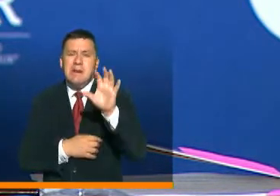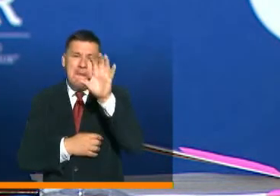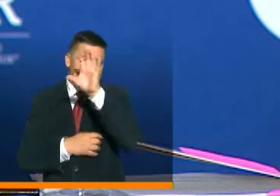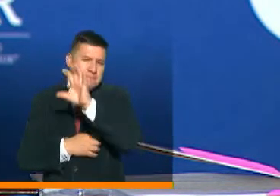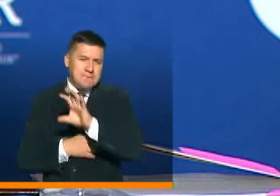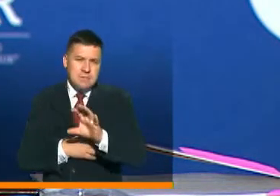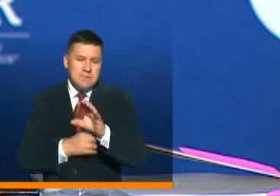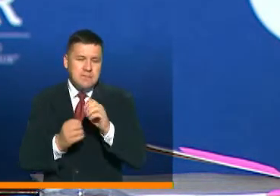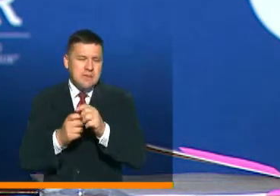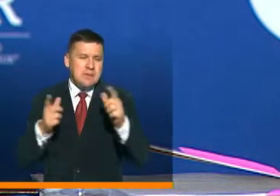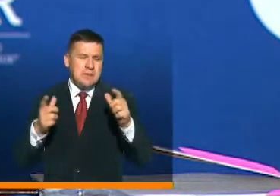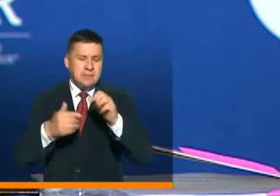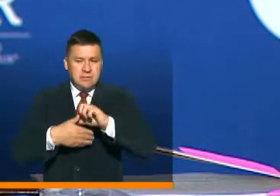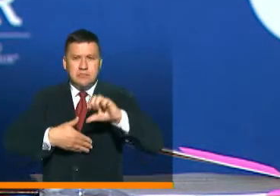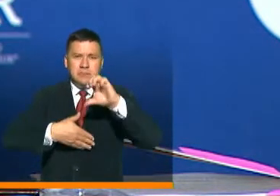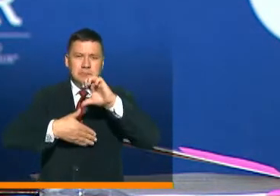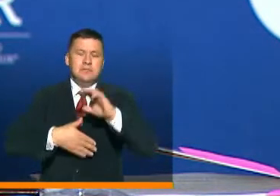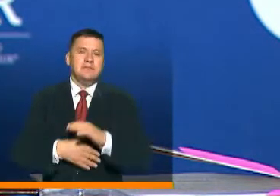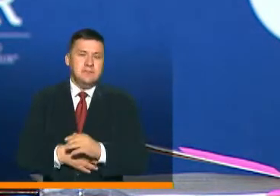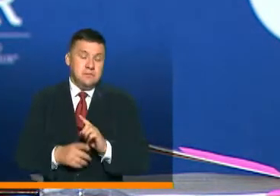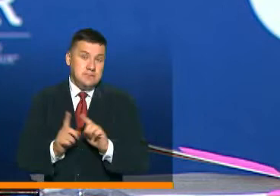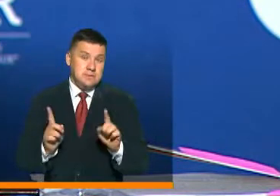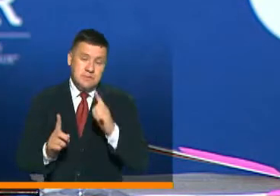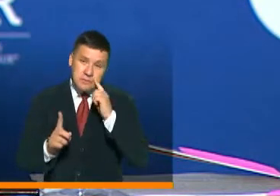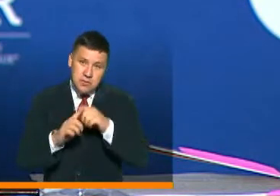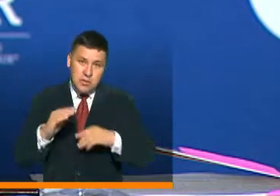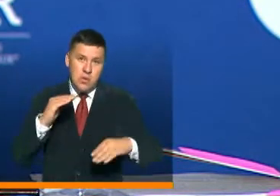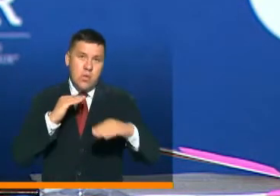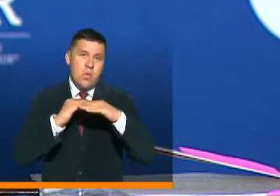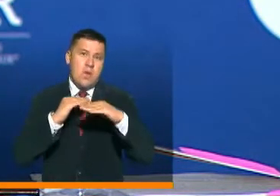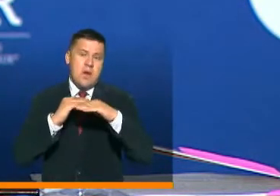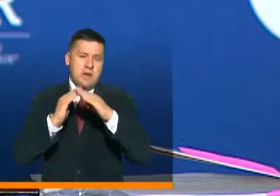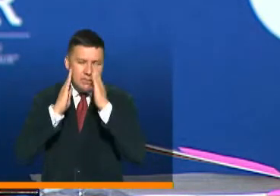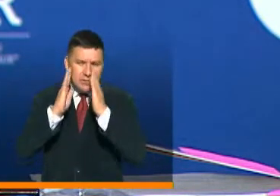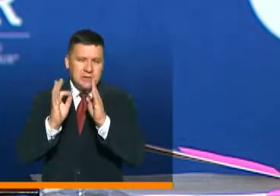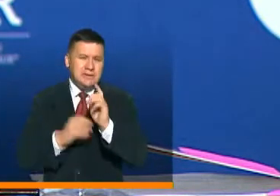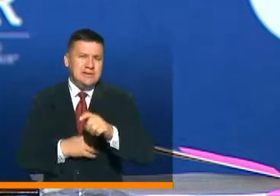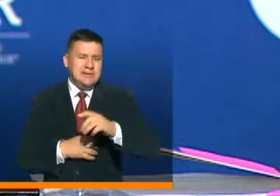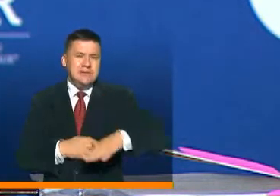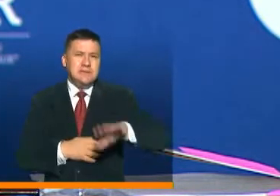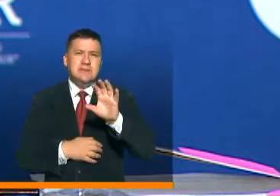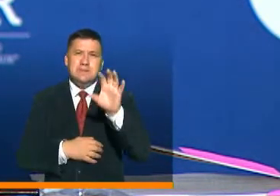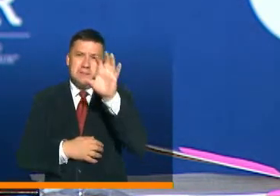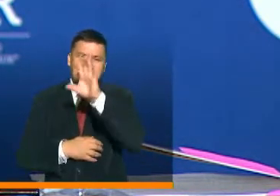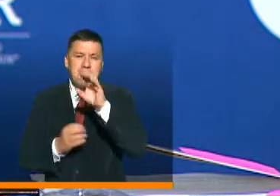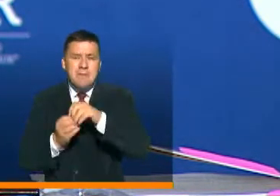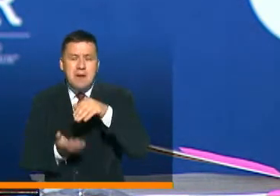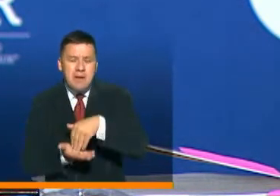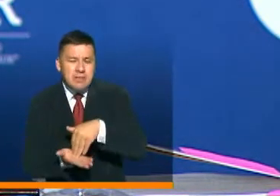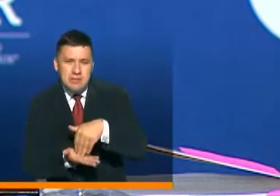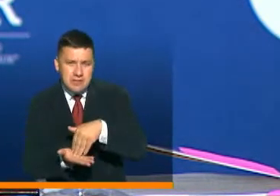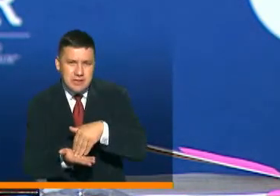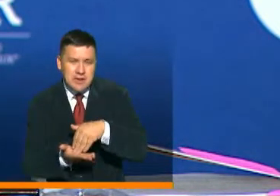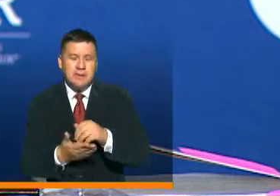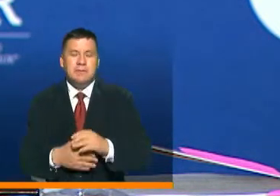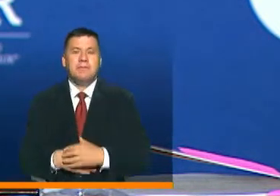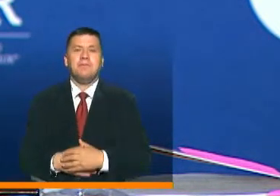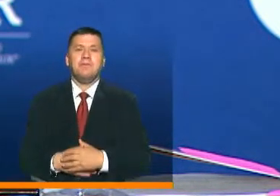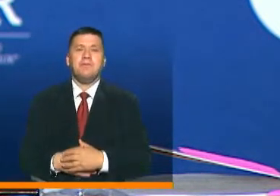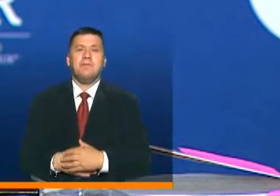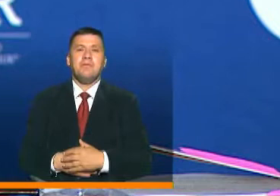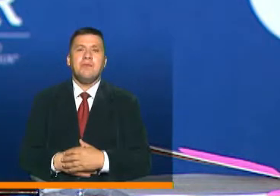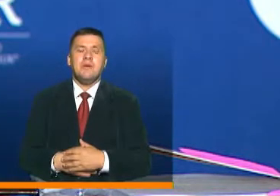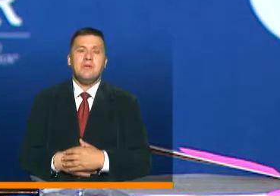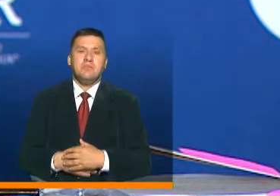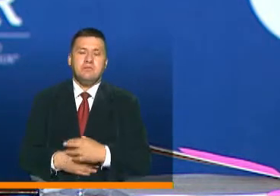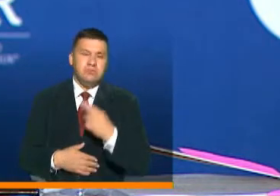países más grandes de la región, pero en igual proporción atender las necesidades de los países más vulnerables de la región.